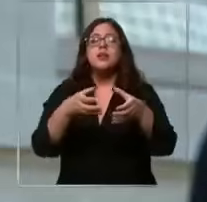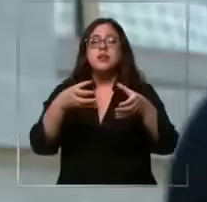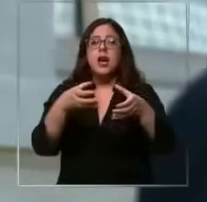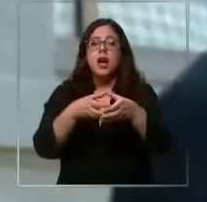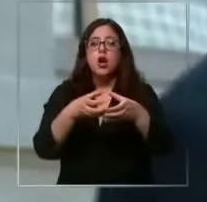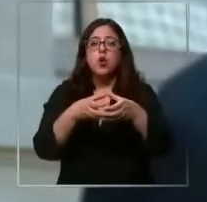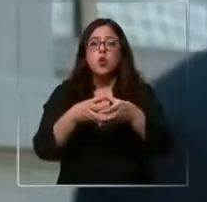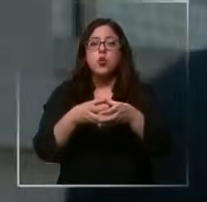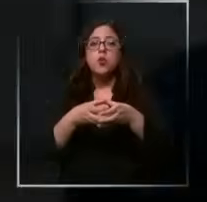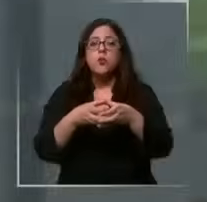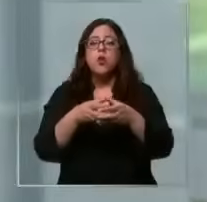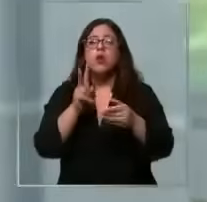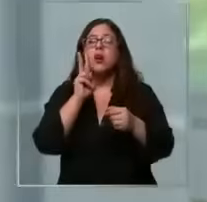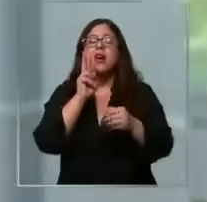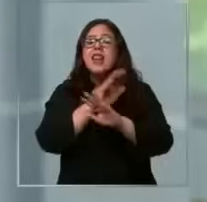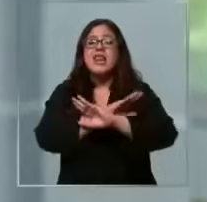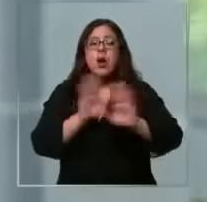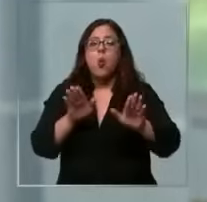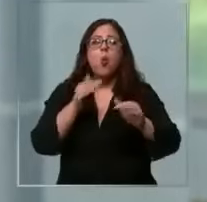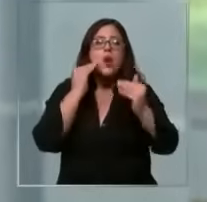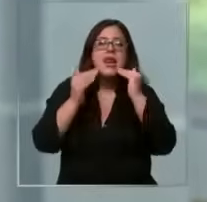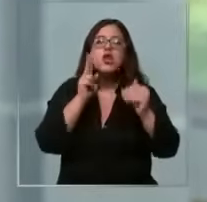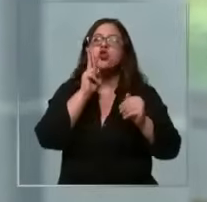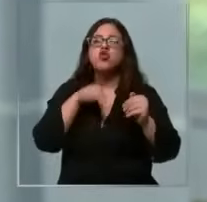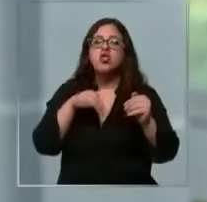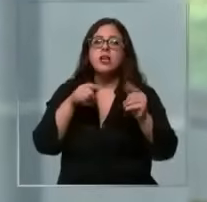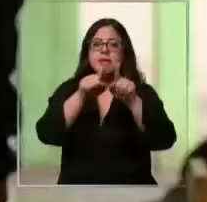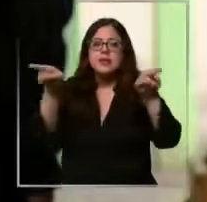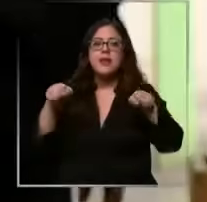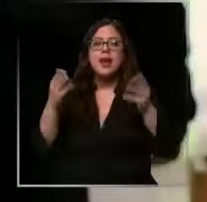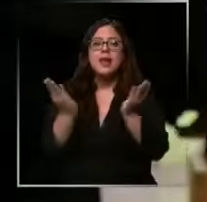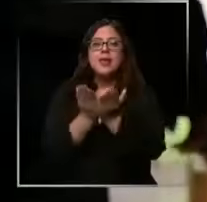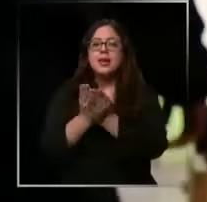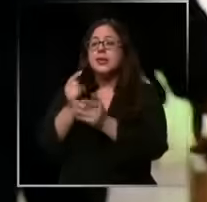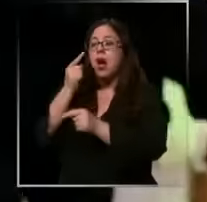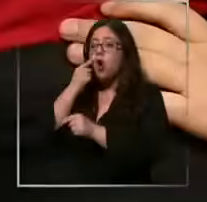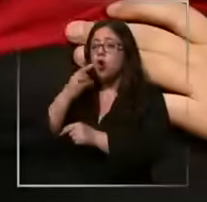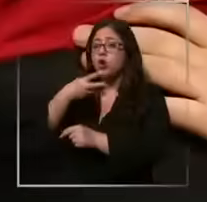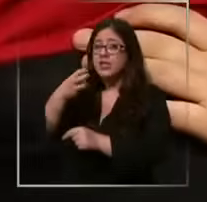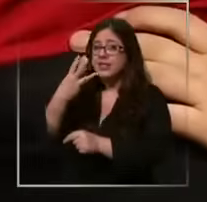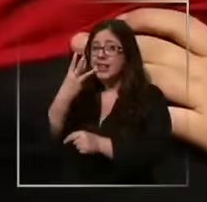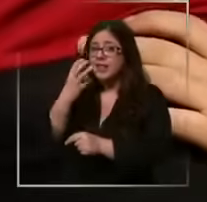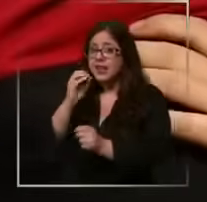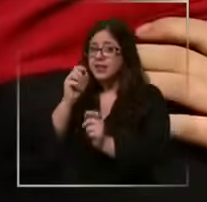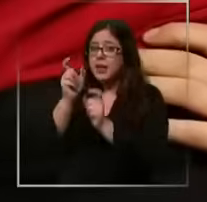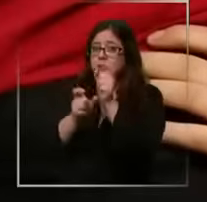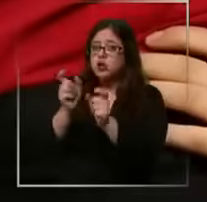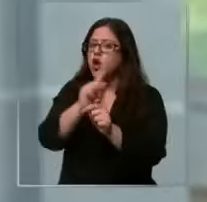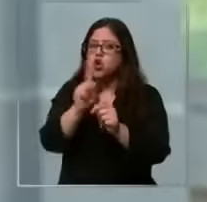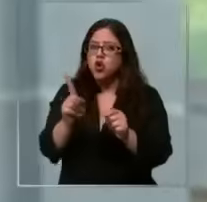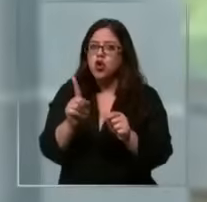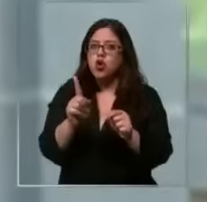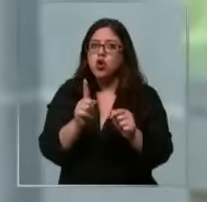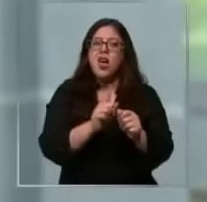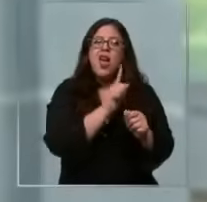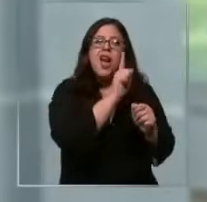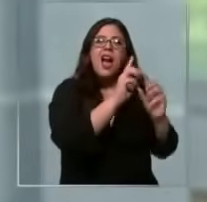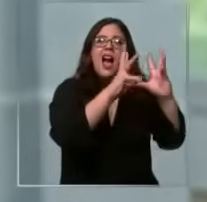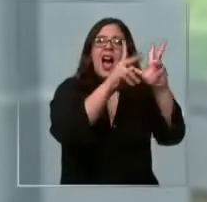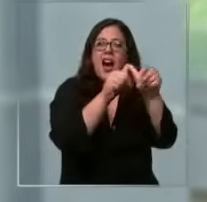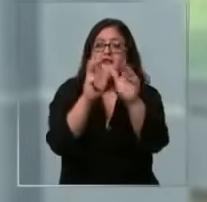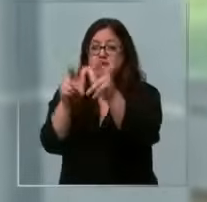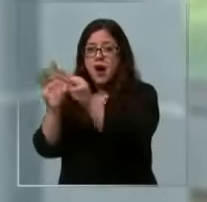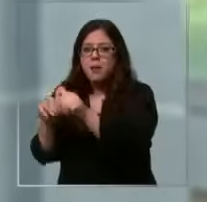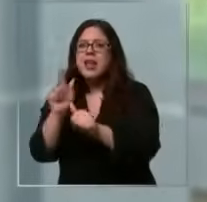de Tarapacá. En la cual realmente no son 330 personas, sino que cada una tiene 2, 3 niños en esta